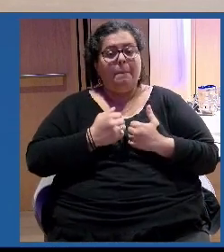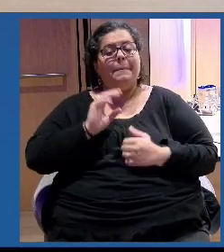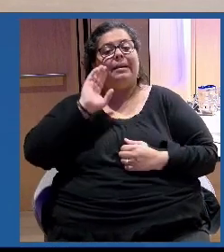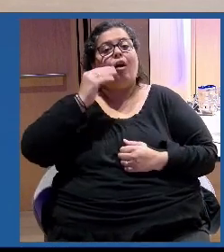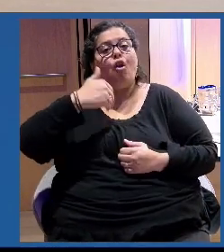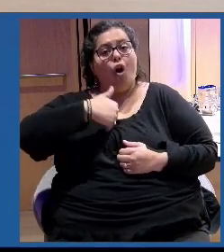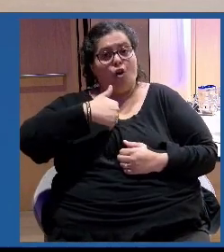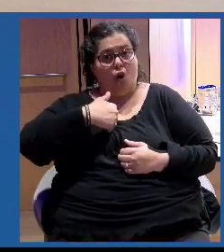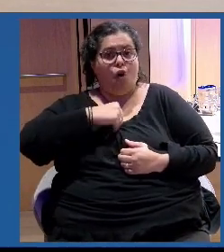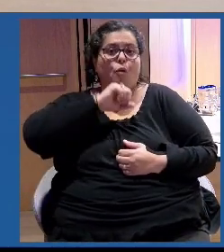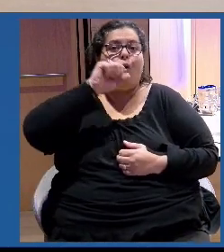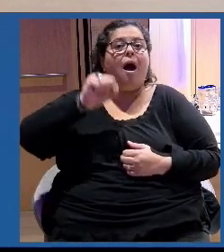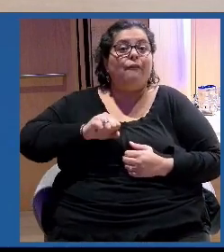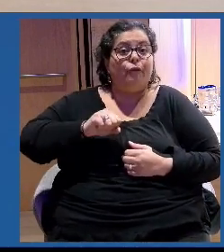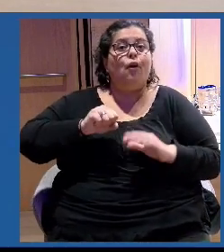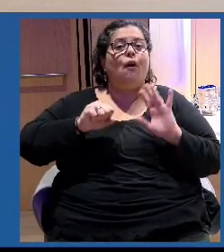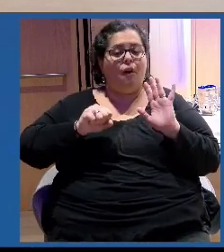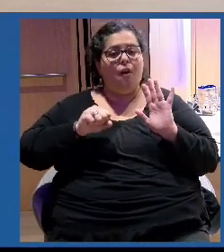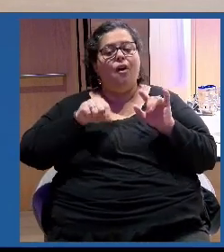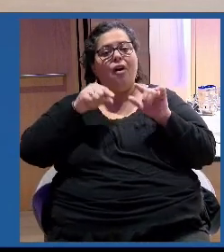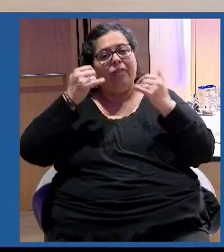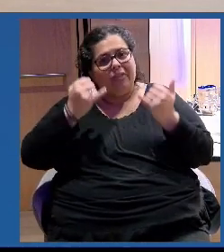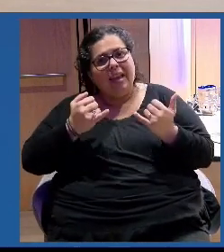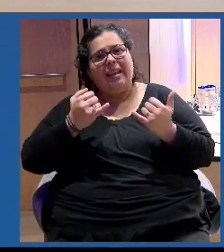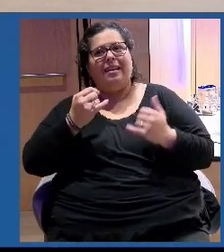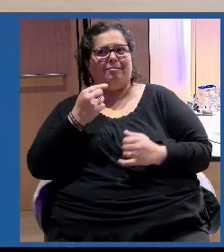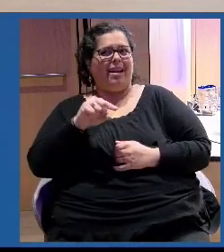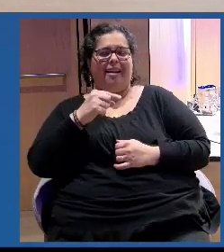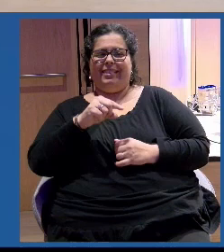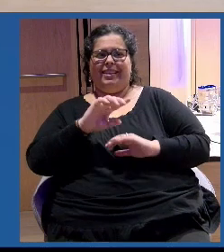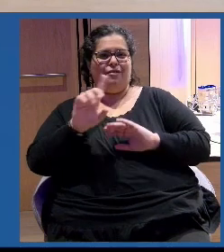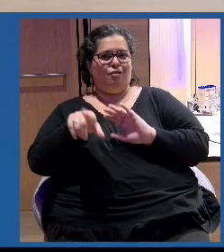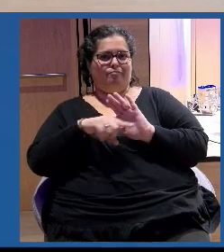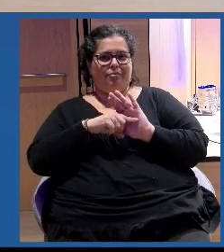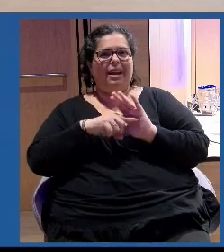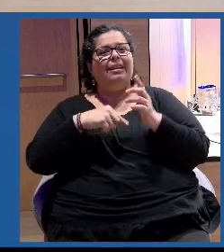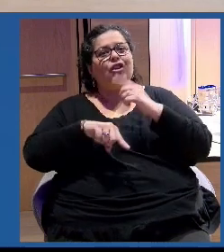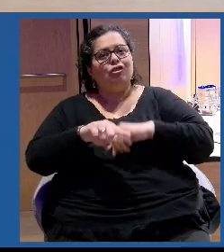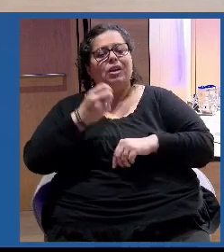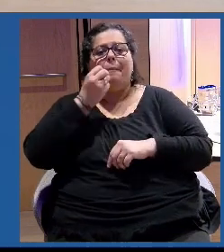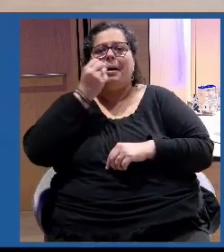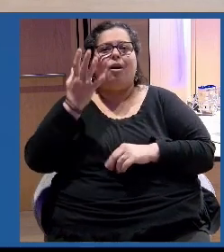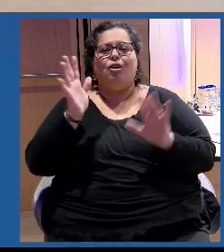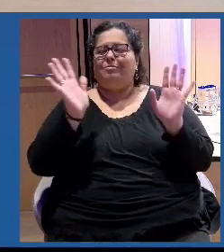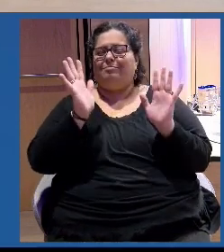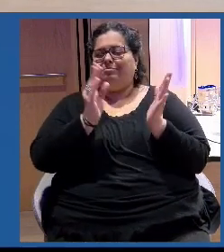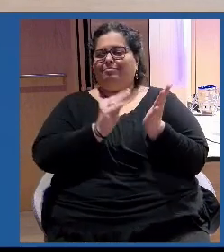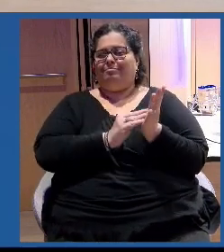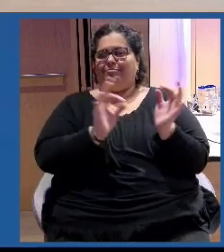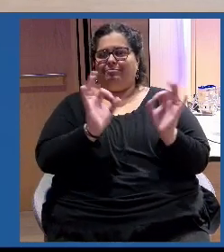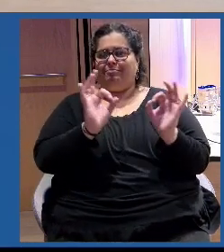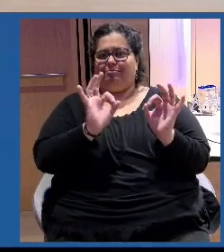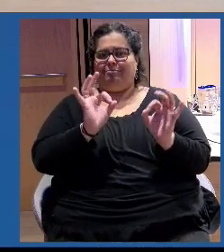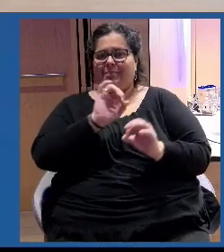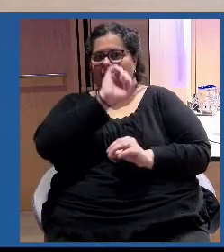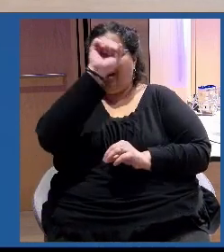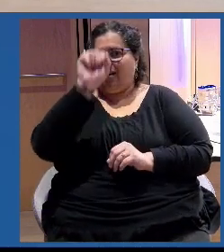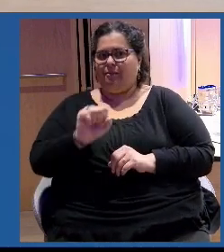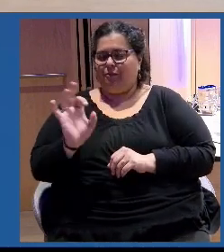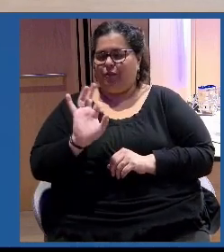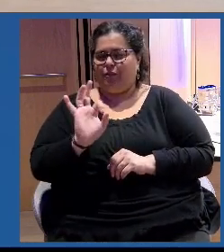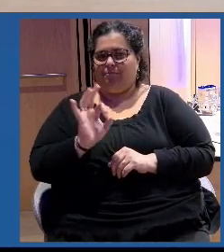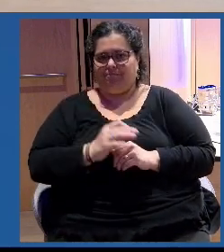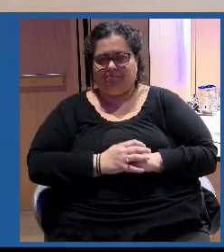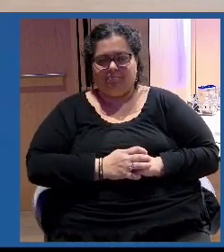reconozco como afro, eso tiene unos estereotipos negativos, entonces mejor no aparecer en el sistema como una persona